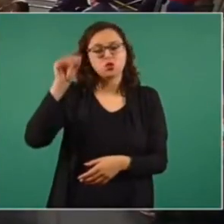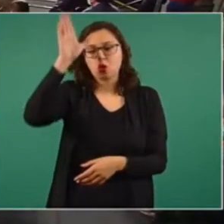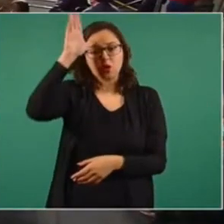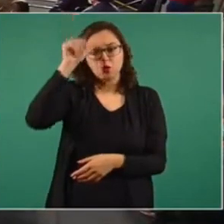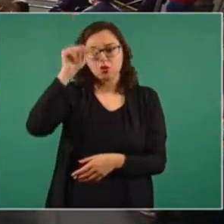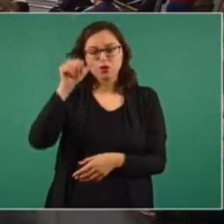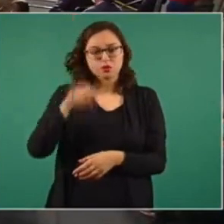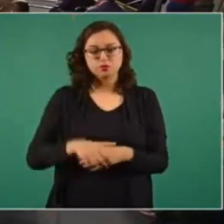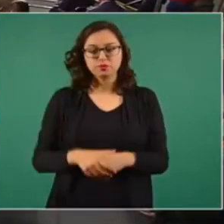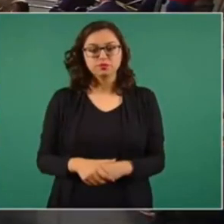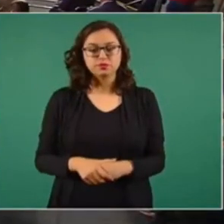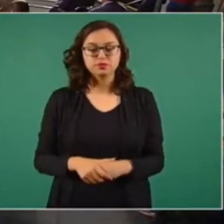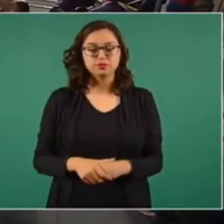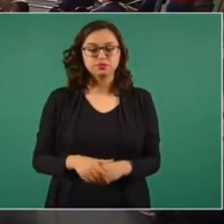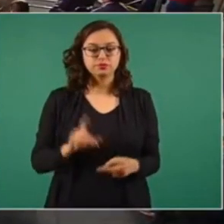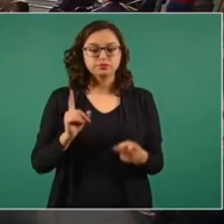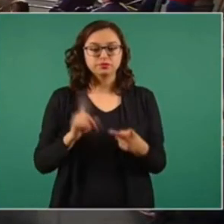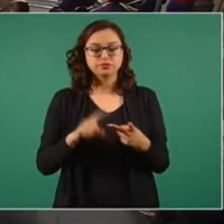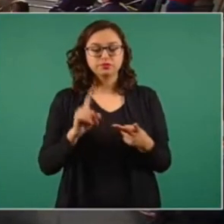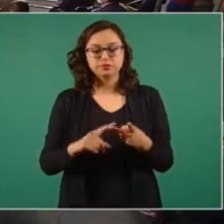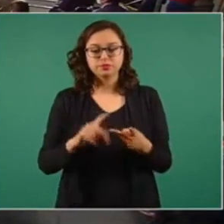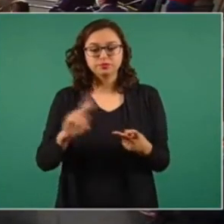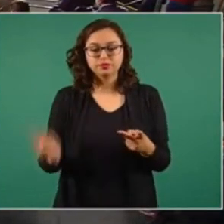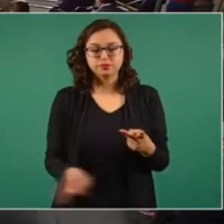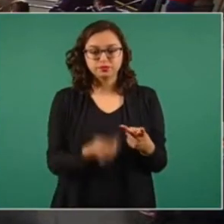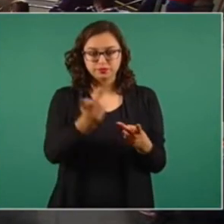En una segunda pregunta, señor presidente,